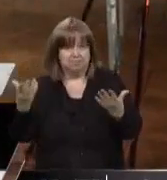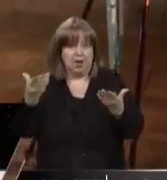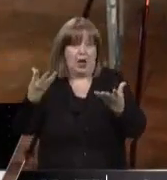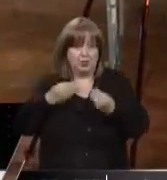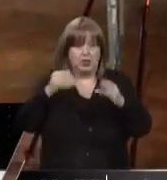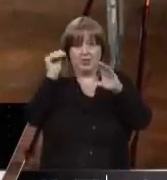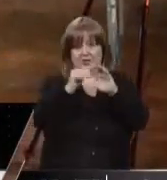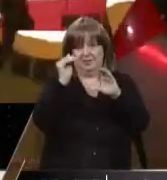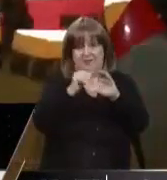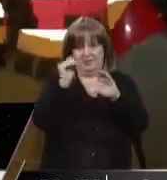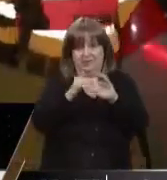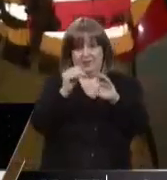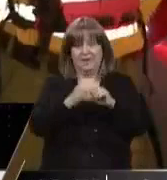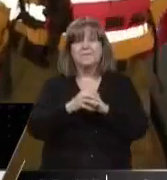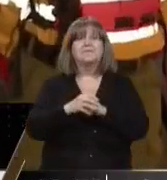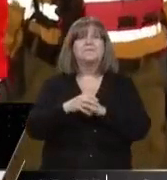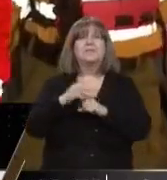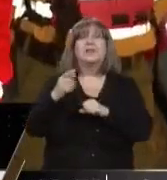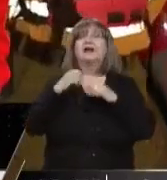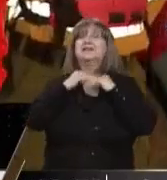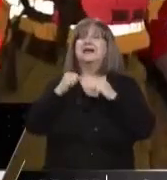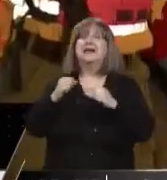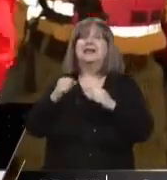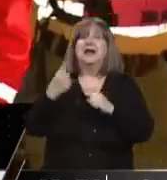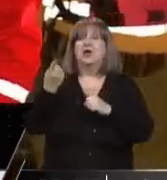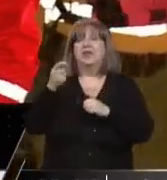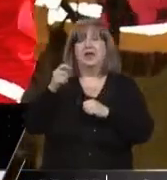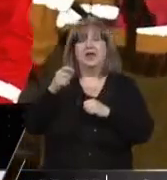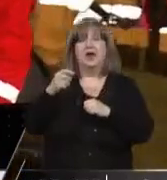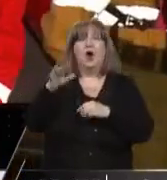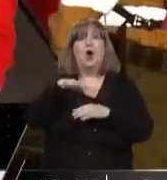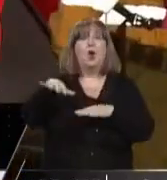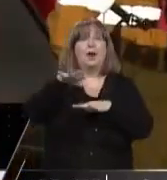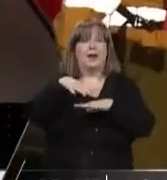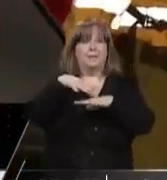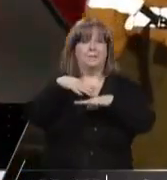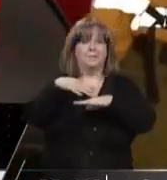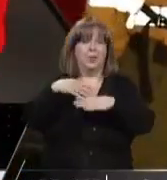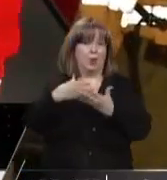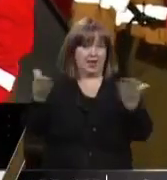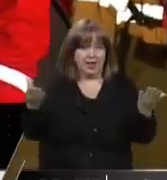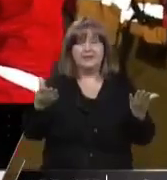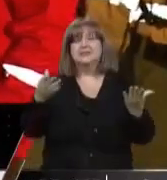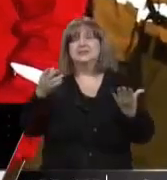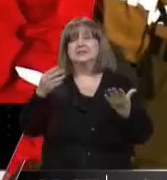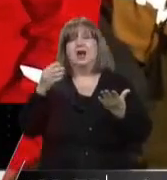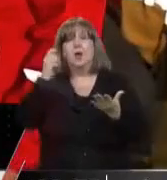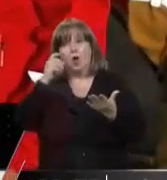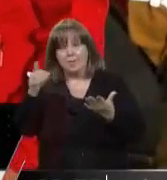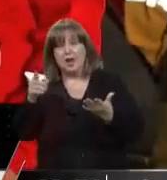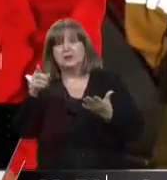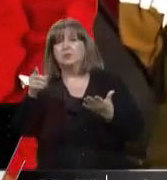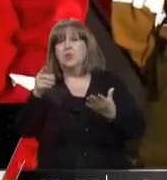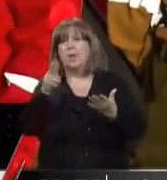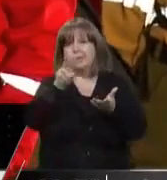de Obras Públicas de Lavalle. El municipio evidentemente ayuda a los bomberos, parte de las tasas municipales van para su